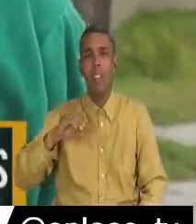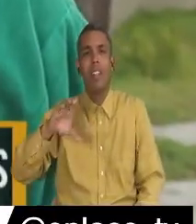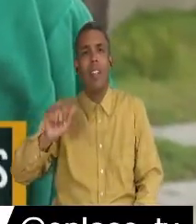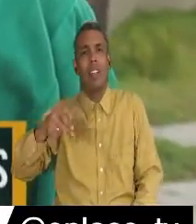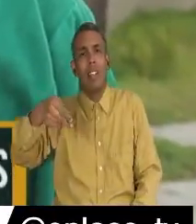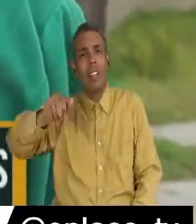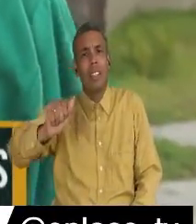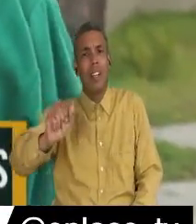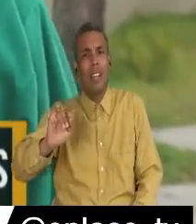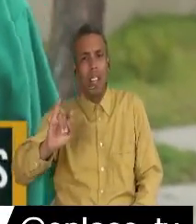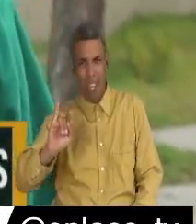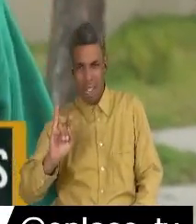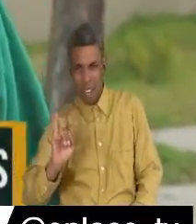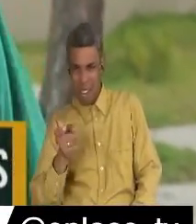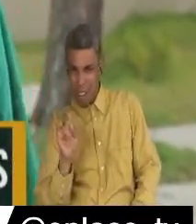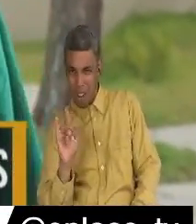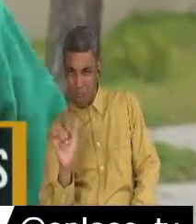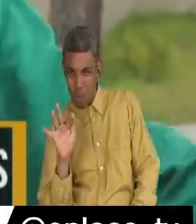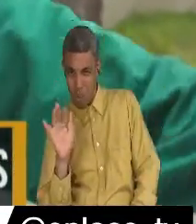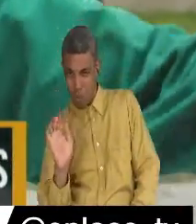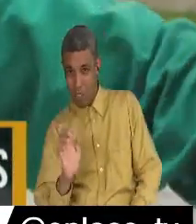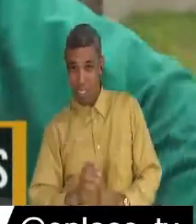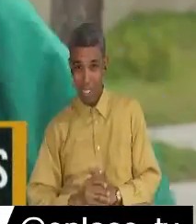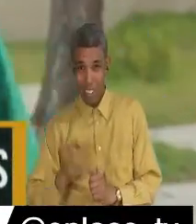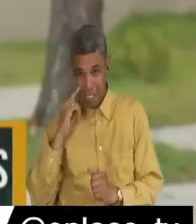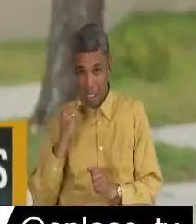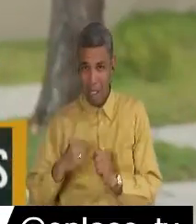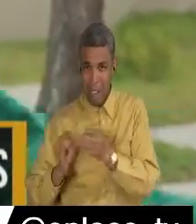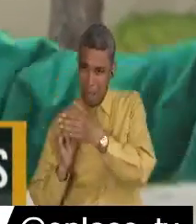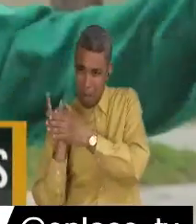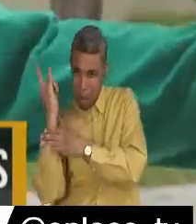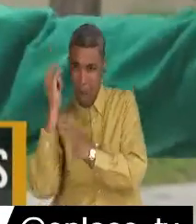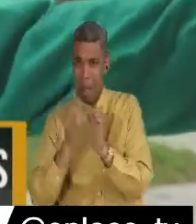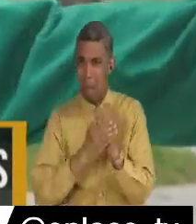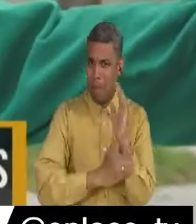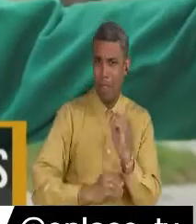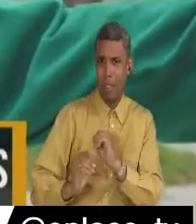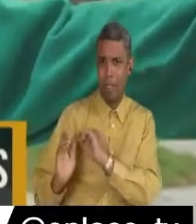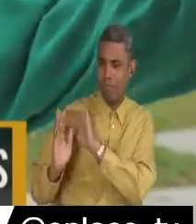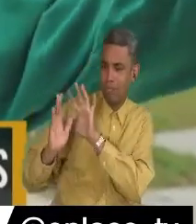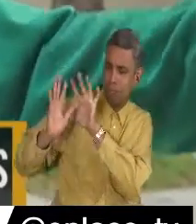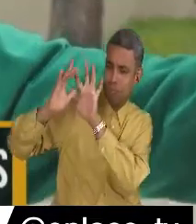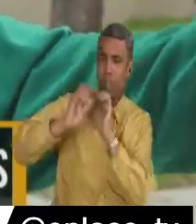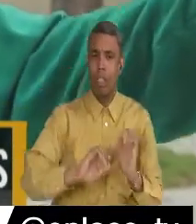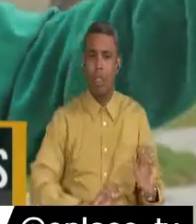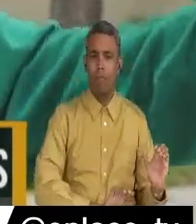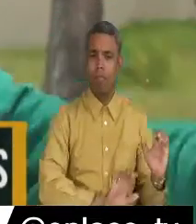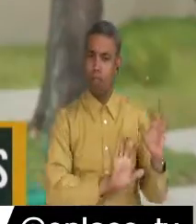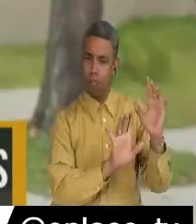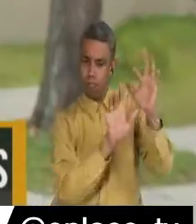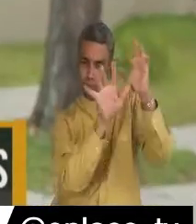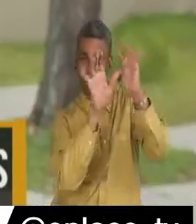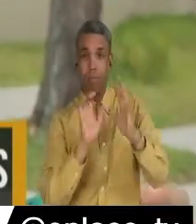de cañaguate que estamos liderando unos miembros de la comunidad de aquí de la calle 60, pero en especial esta actividad aquí con la compañía de la Secretaría de Medio Ambiente, con